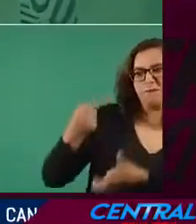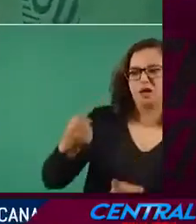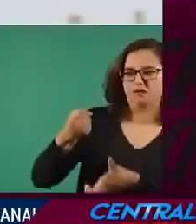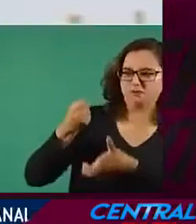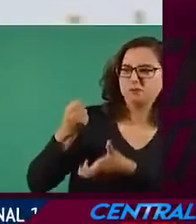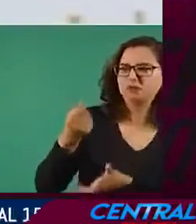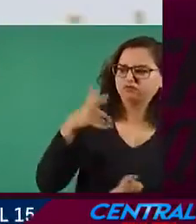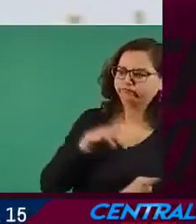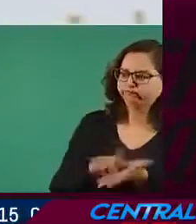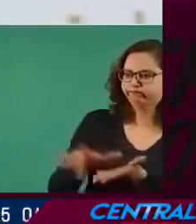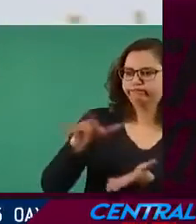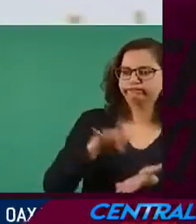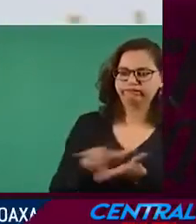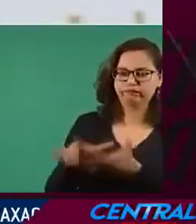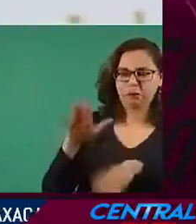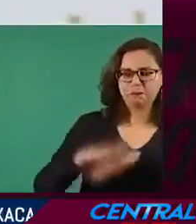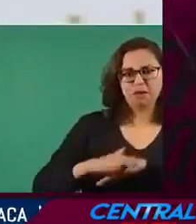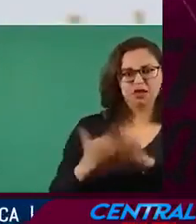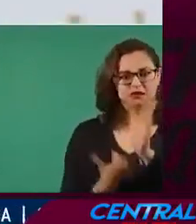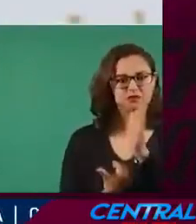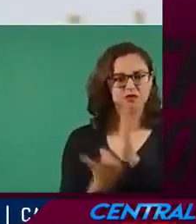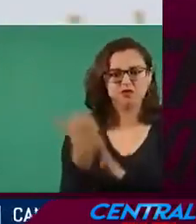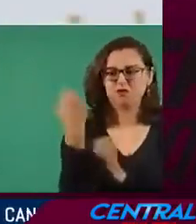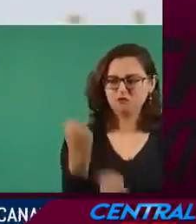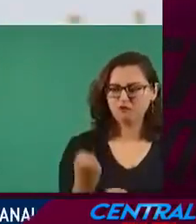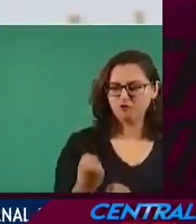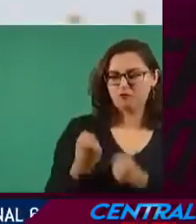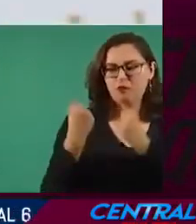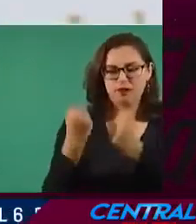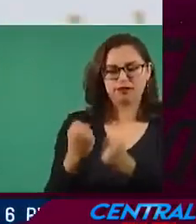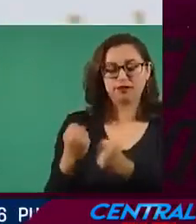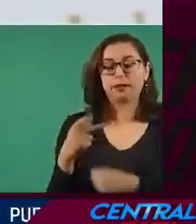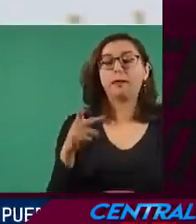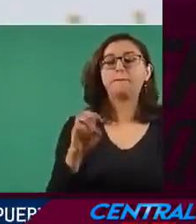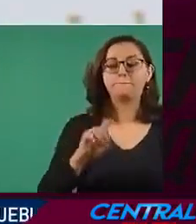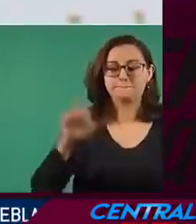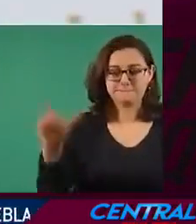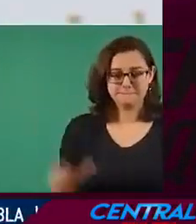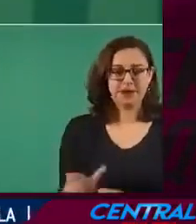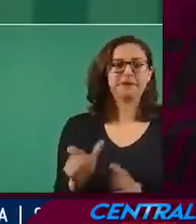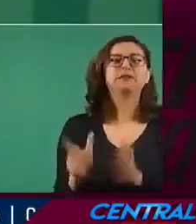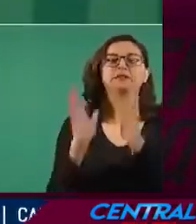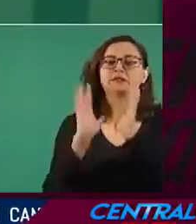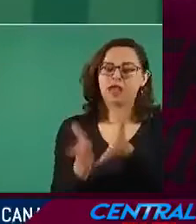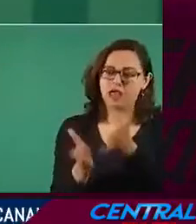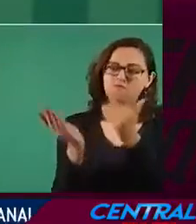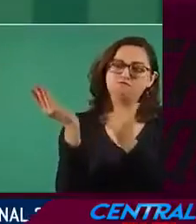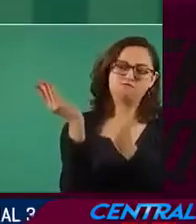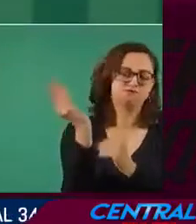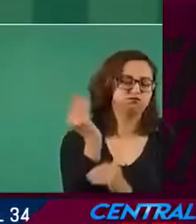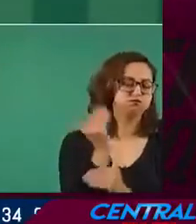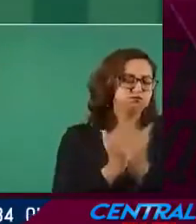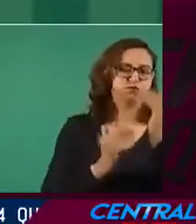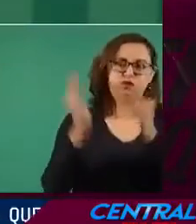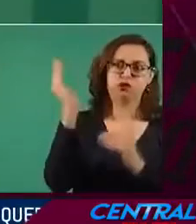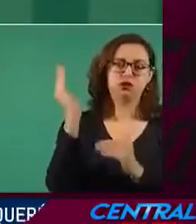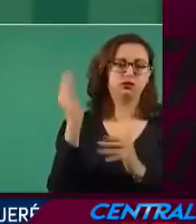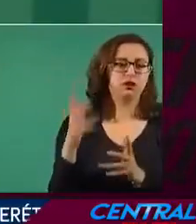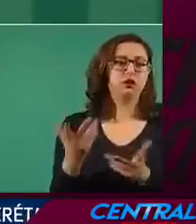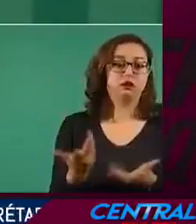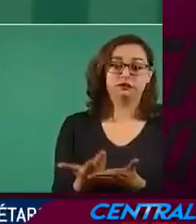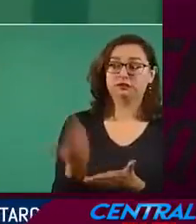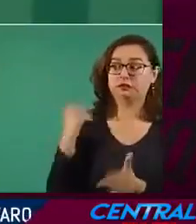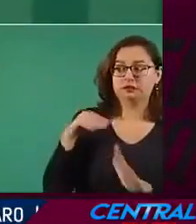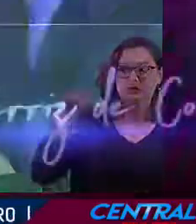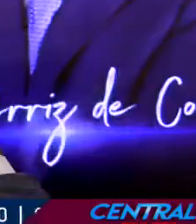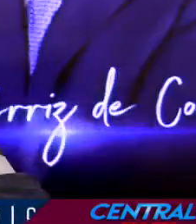Electricidad. Y ya sacamos a Pemex del hoyo en que se